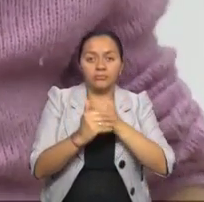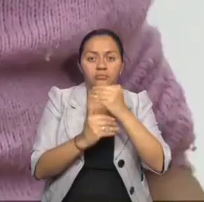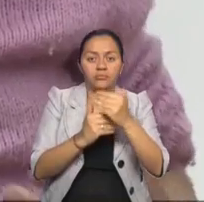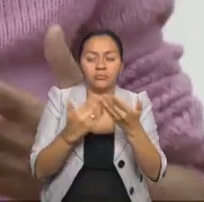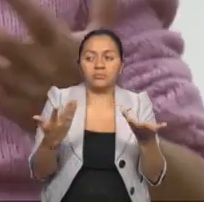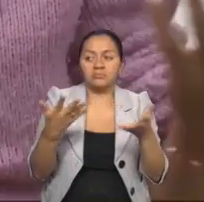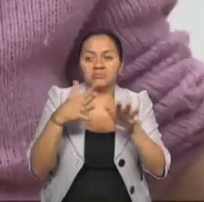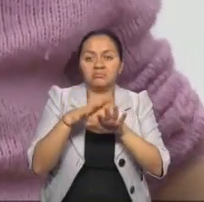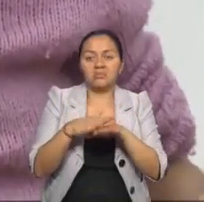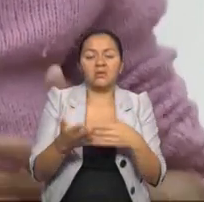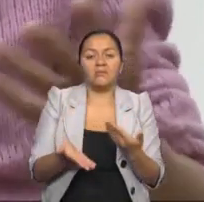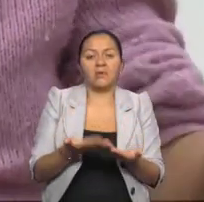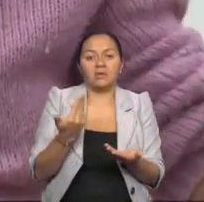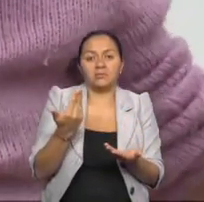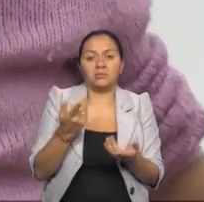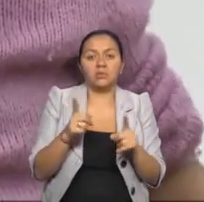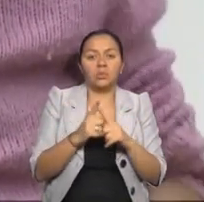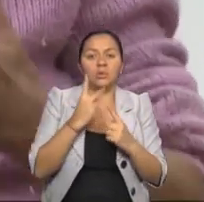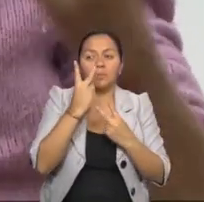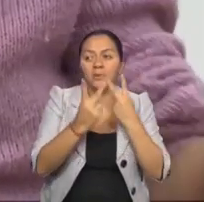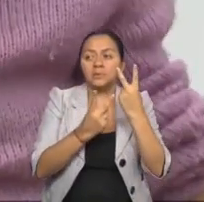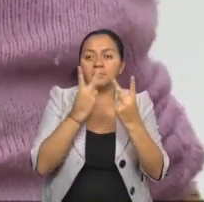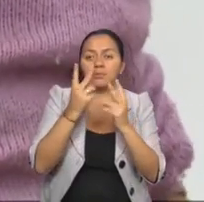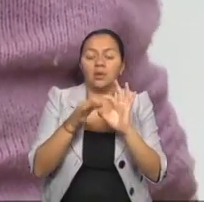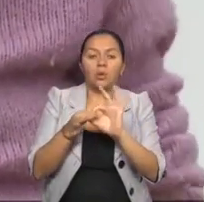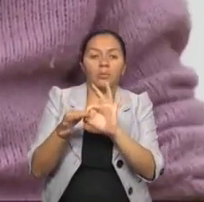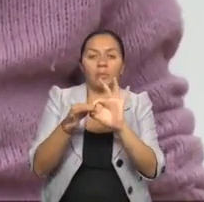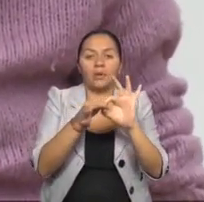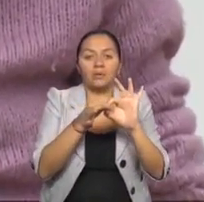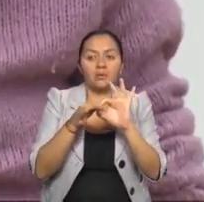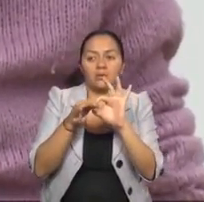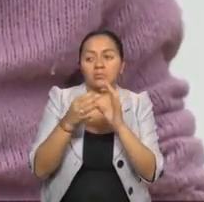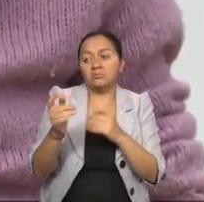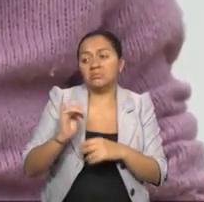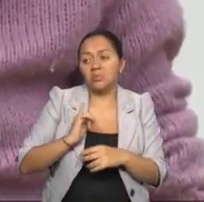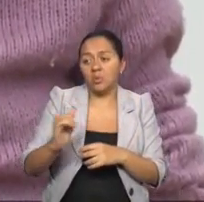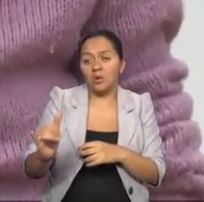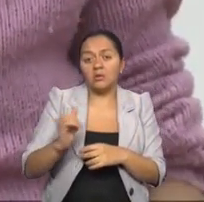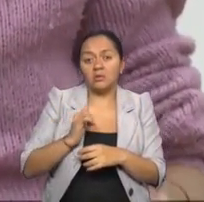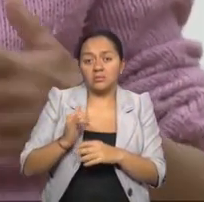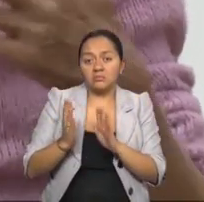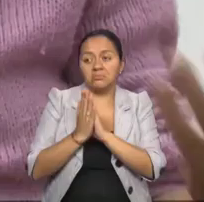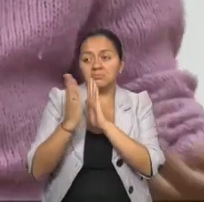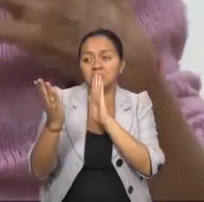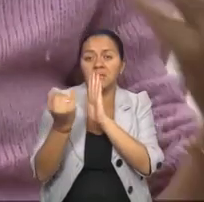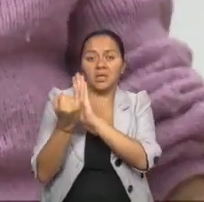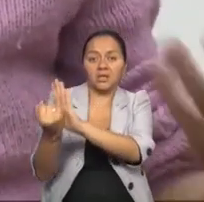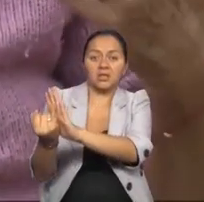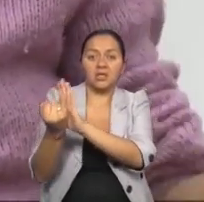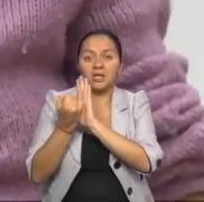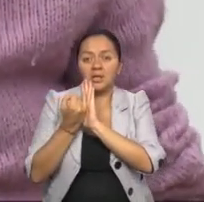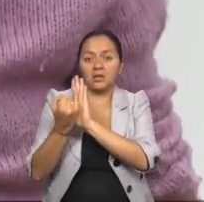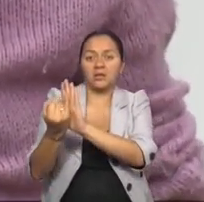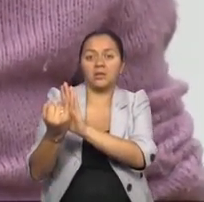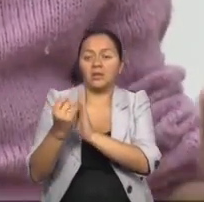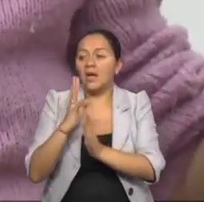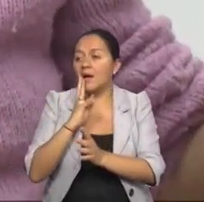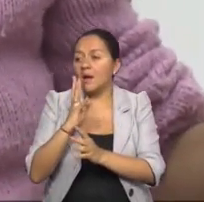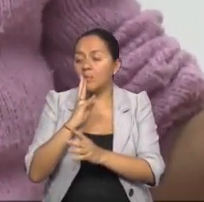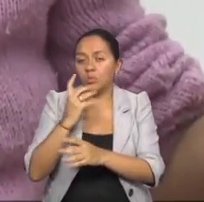algo muy fácil es como visitar a compañeros que tienen las mismas situaciones y que podemos hablar el mismo idioma